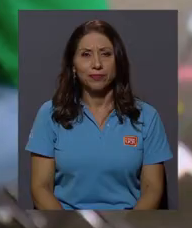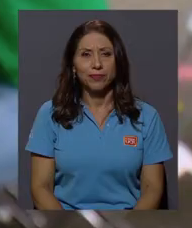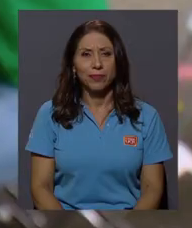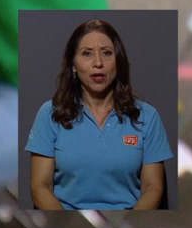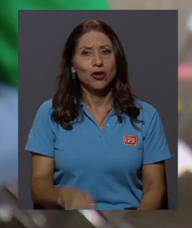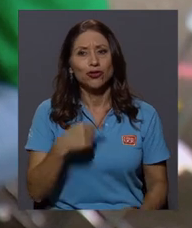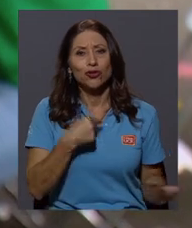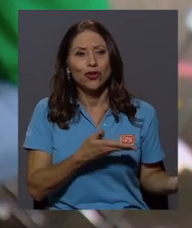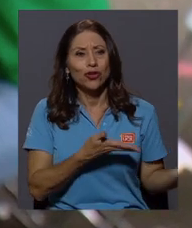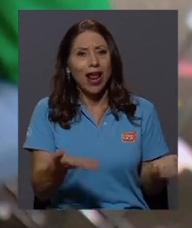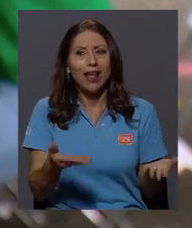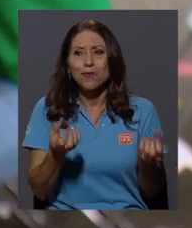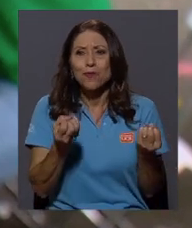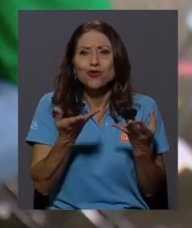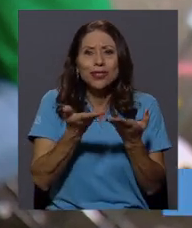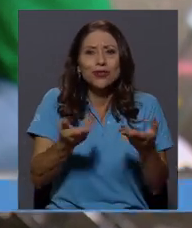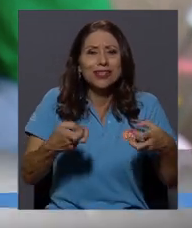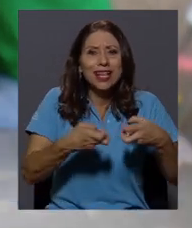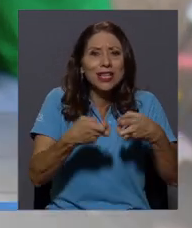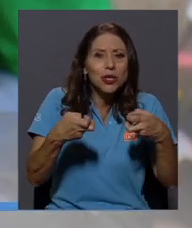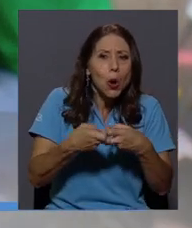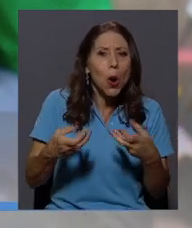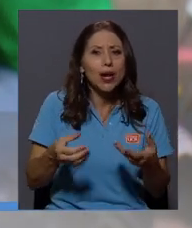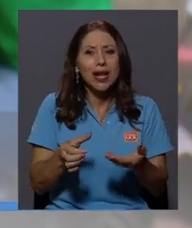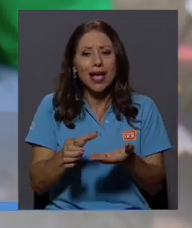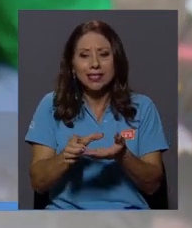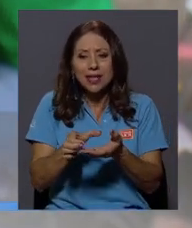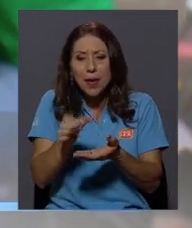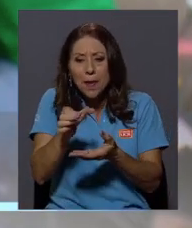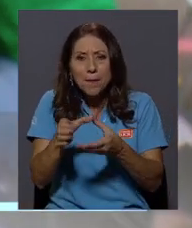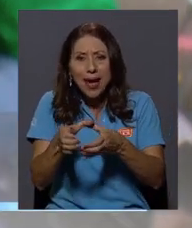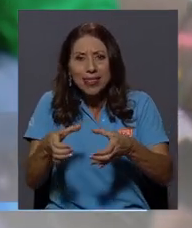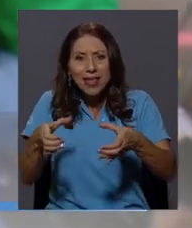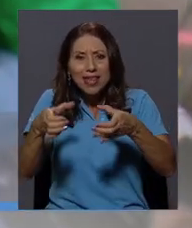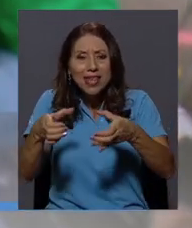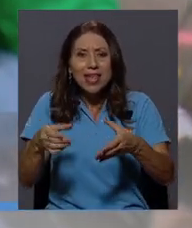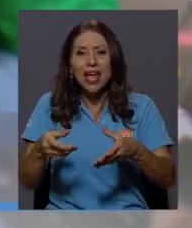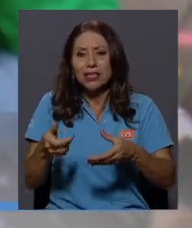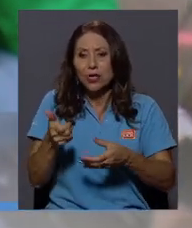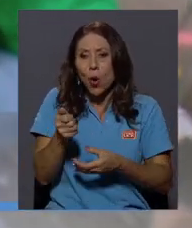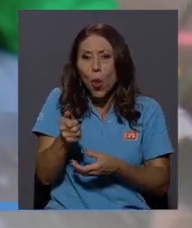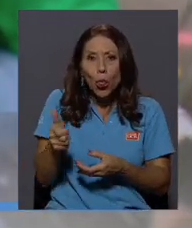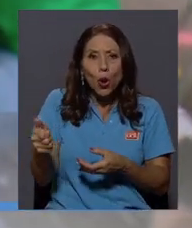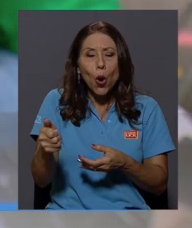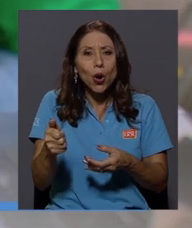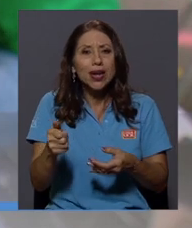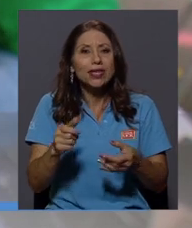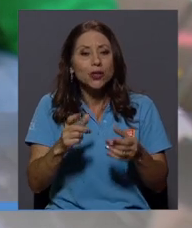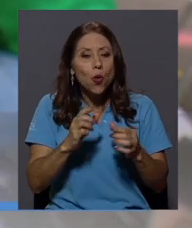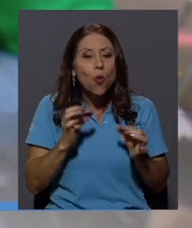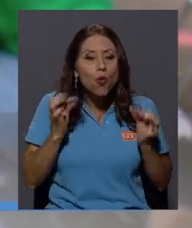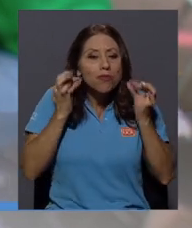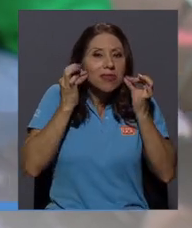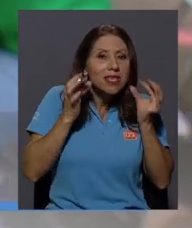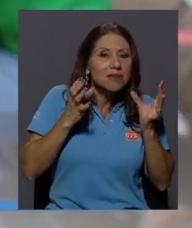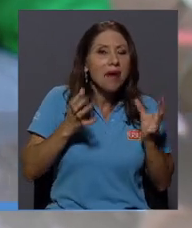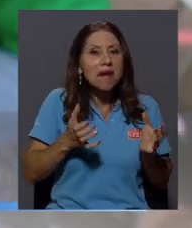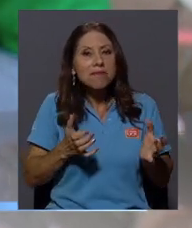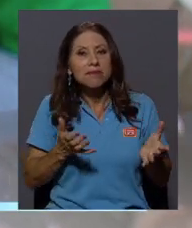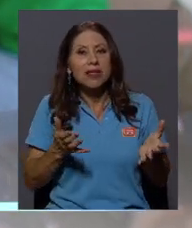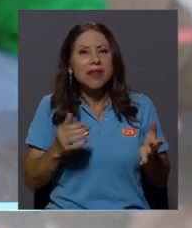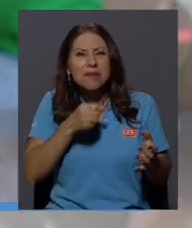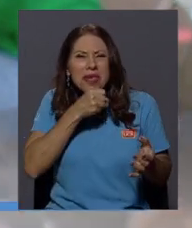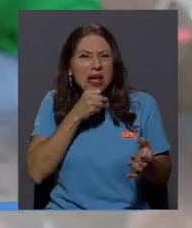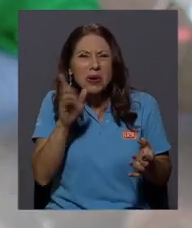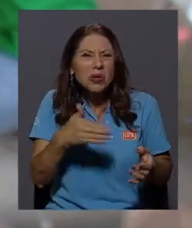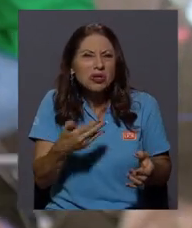Traje como un montón de electrónicos, unas baterías, unos controles, un Discman viejo que ya no sirven y que